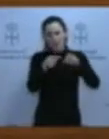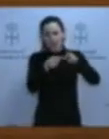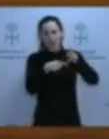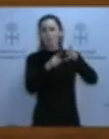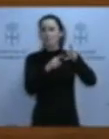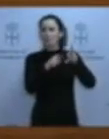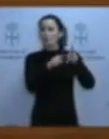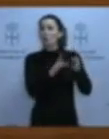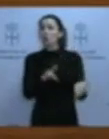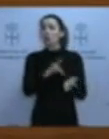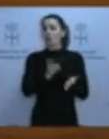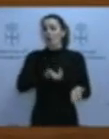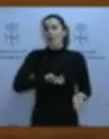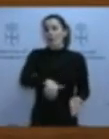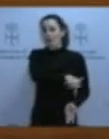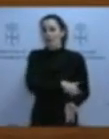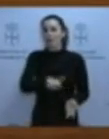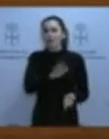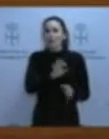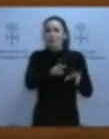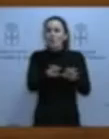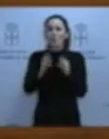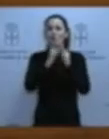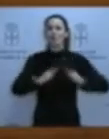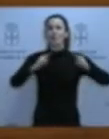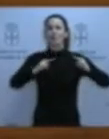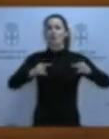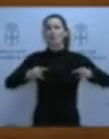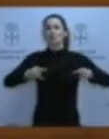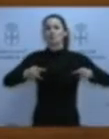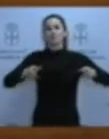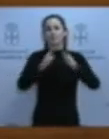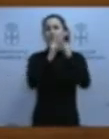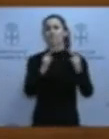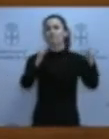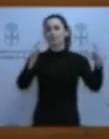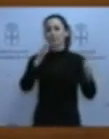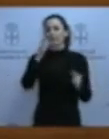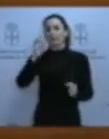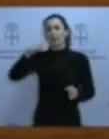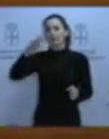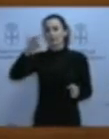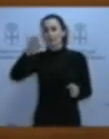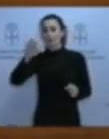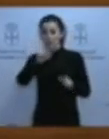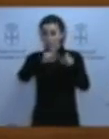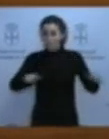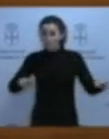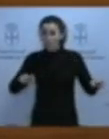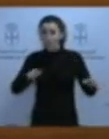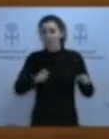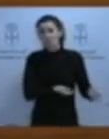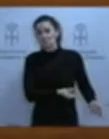Ayuntamiento. O, por ejemplo, el nuevo mercado del Tenderete, que ha conseguido que un municipio que estaba perdiendo población